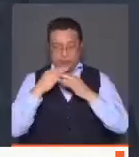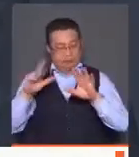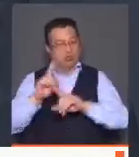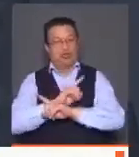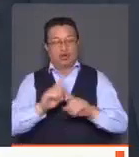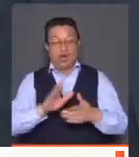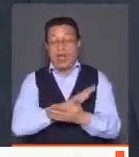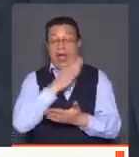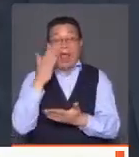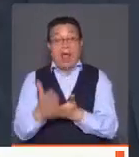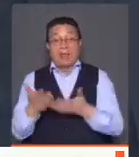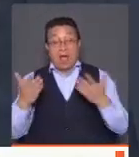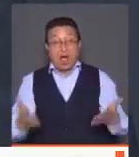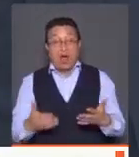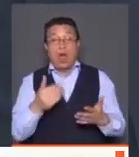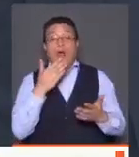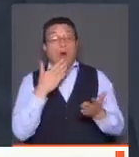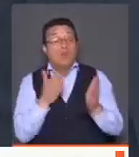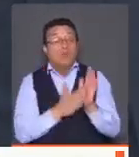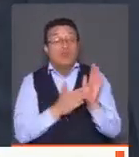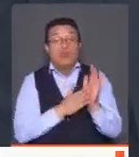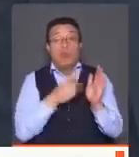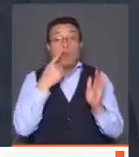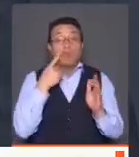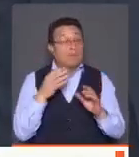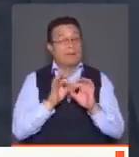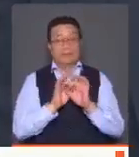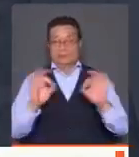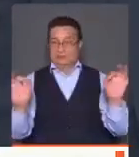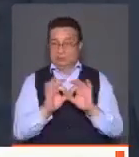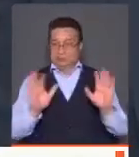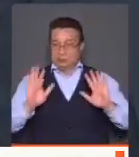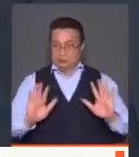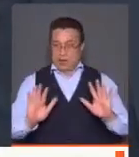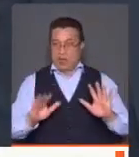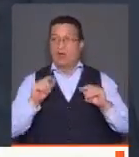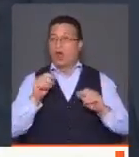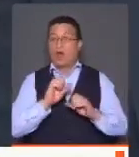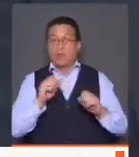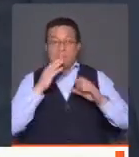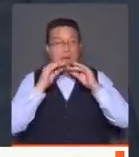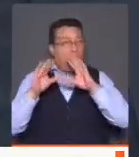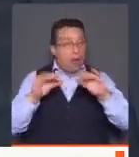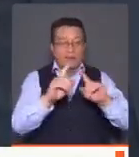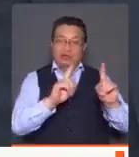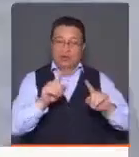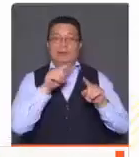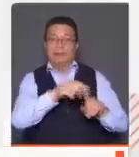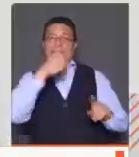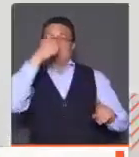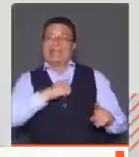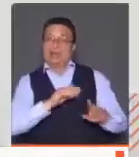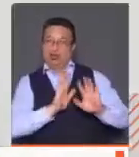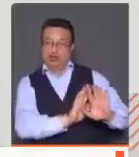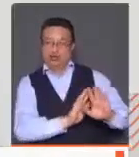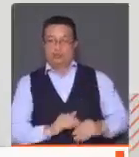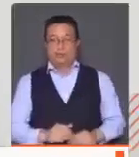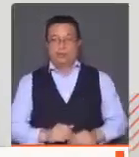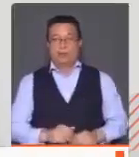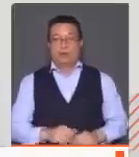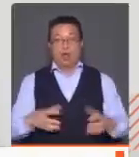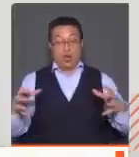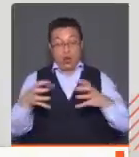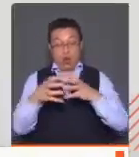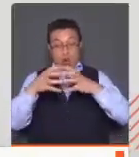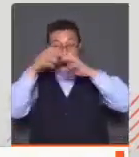ni hay antecedentes digamos comprobables en la materia ni se le pueden comentar porque la investigación es secreta el grupo anarquista ya se